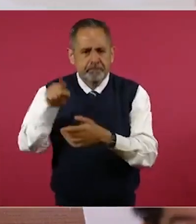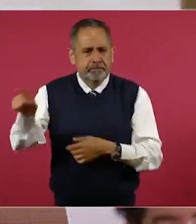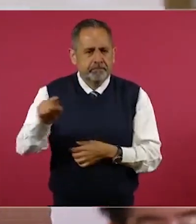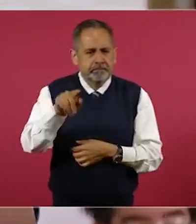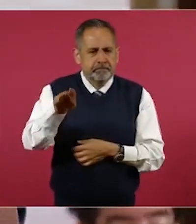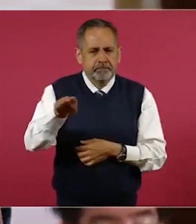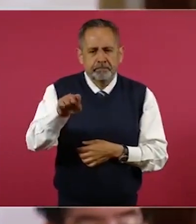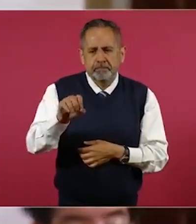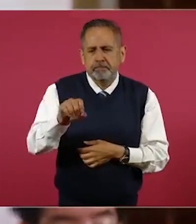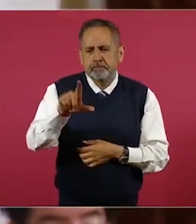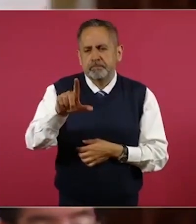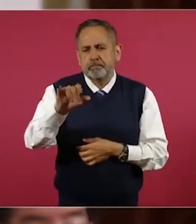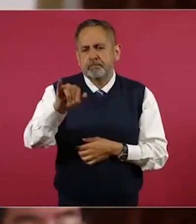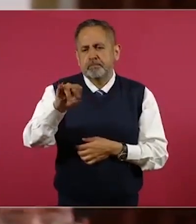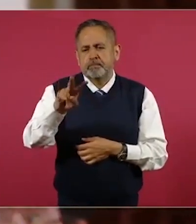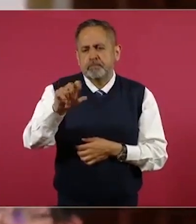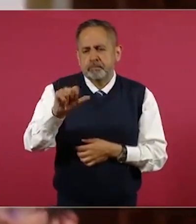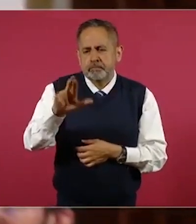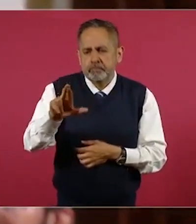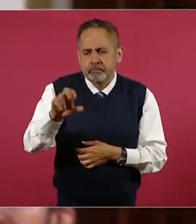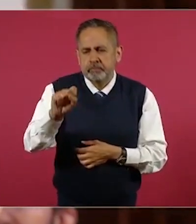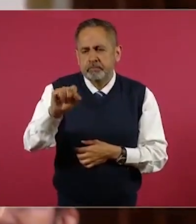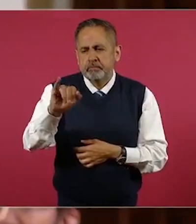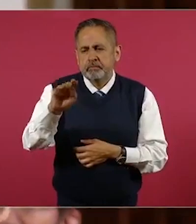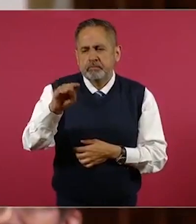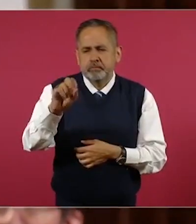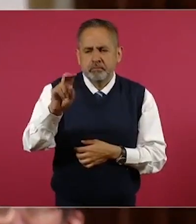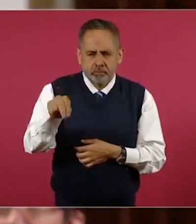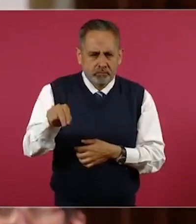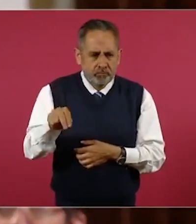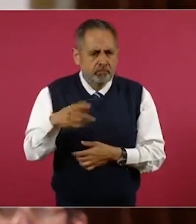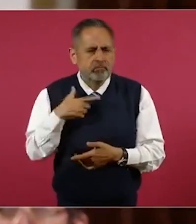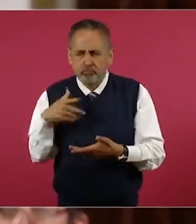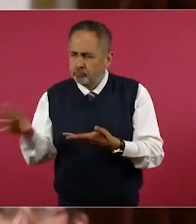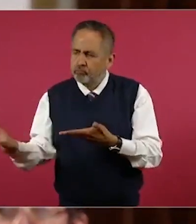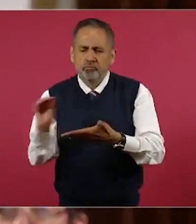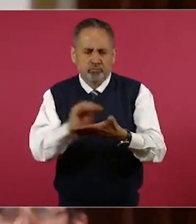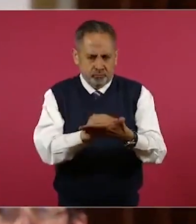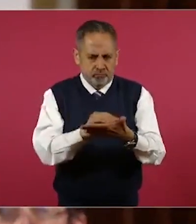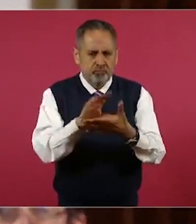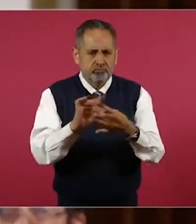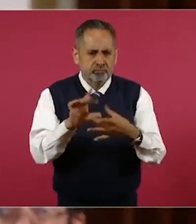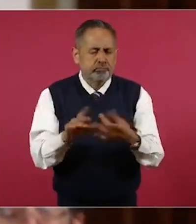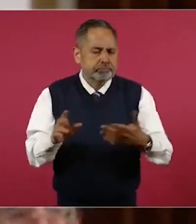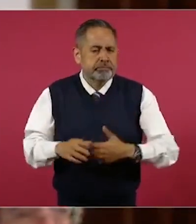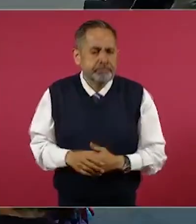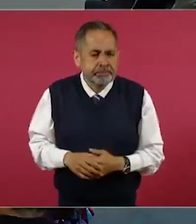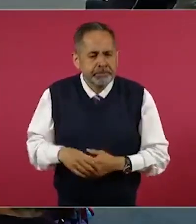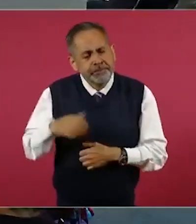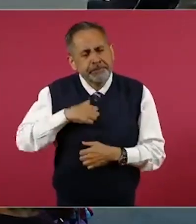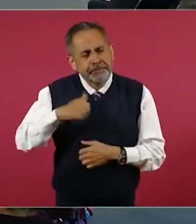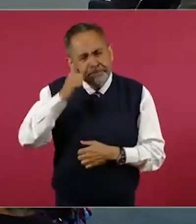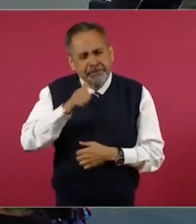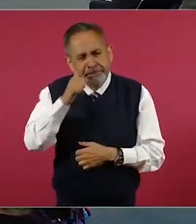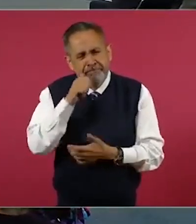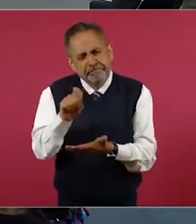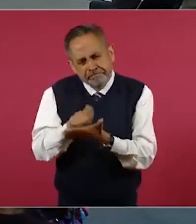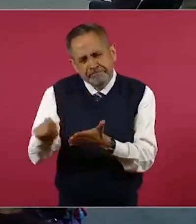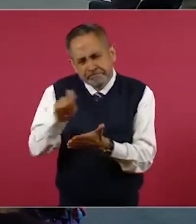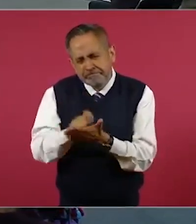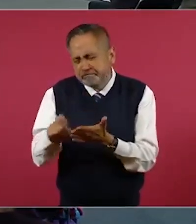eh que puse en ese libro y Bueno siempre escribir me ha